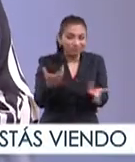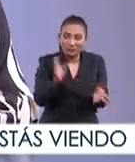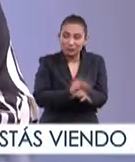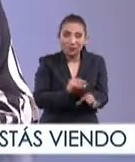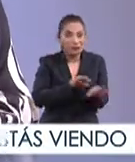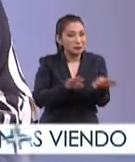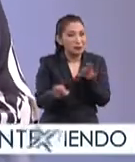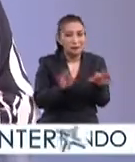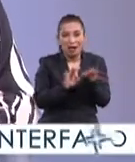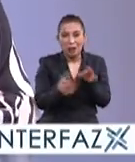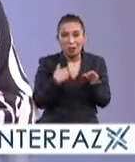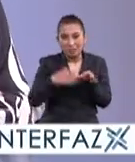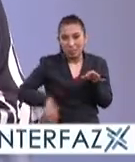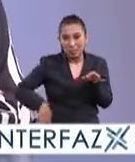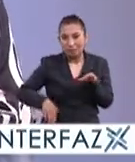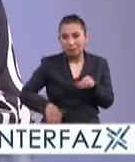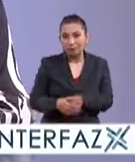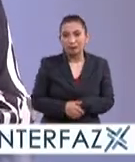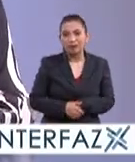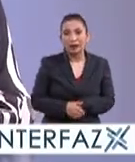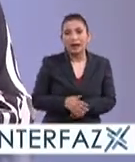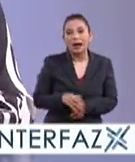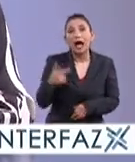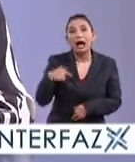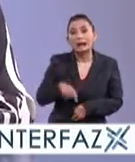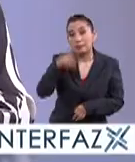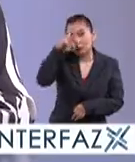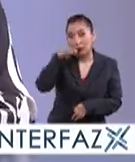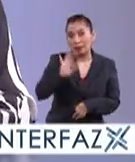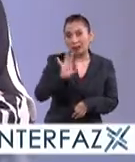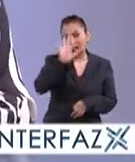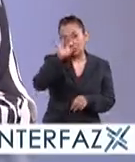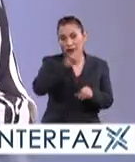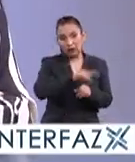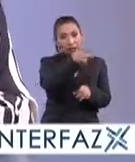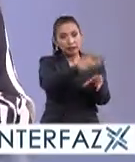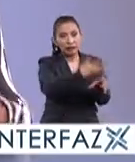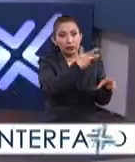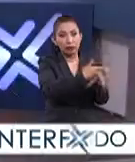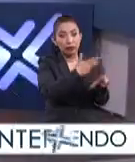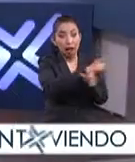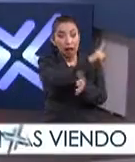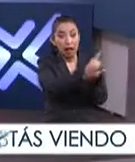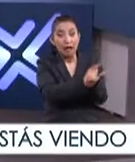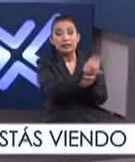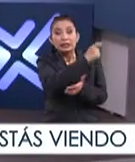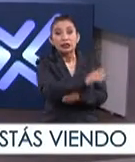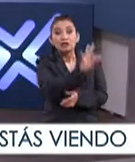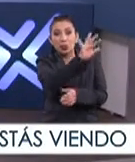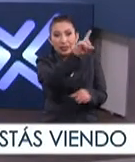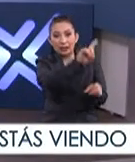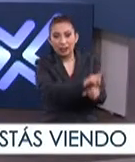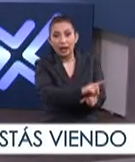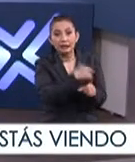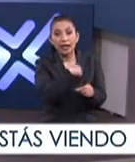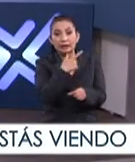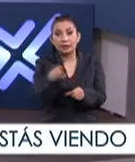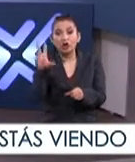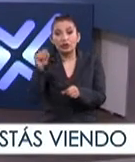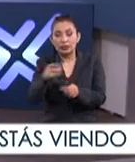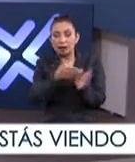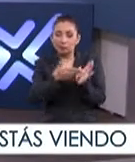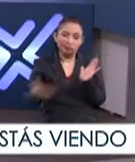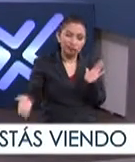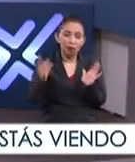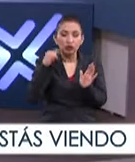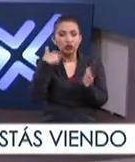permiso de trabajo, como lo comentaba aquí mi colega. Aquí en México son 45 días, en Estados Unidos bajo la ley son 150 días a 180 días a